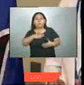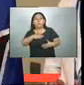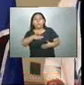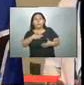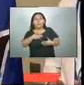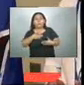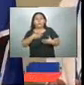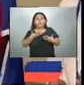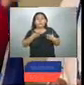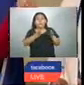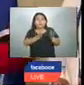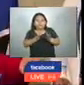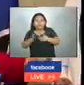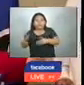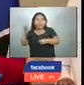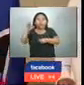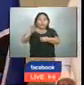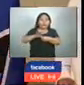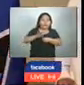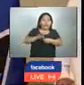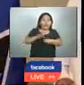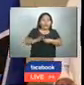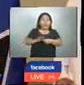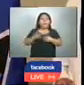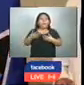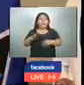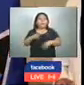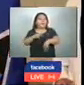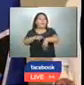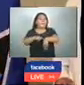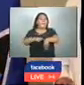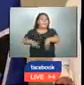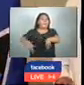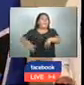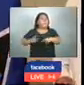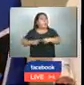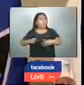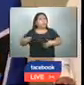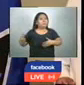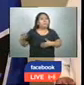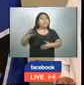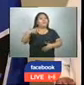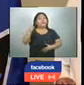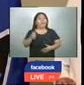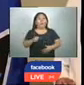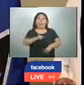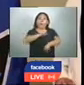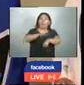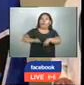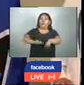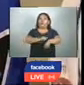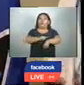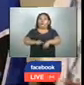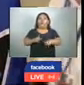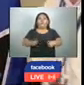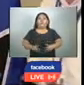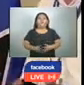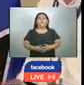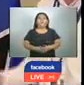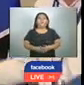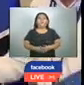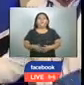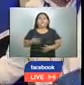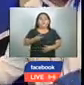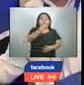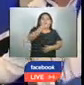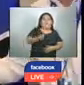elecciones en tiempos de pandemia, estamos contra el tiempo, pero logramos salir trabajando. 7.24 creo que se puede lograr. Durante